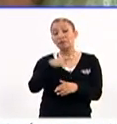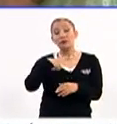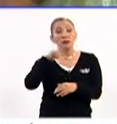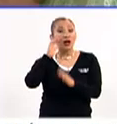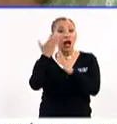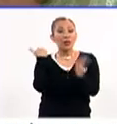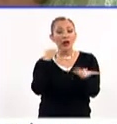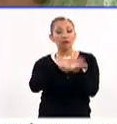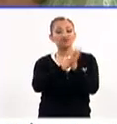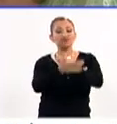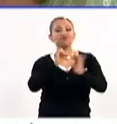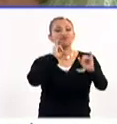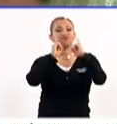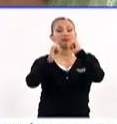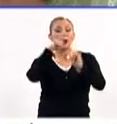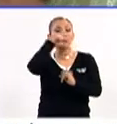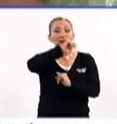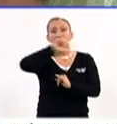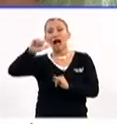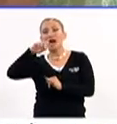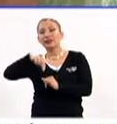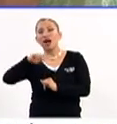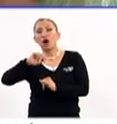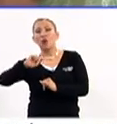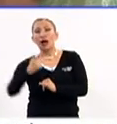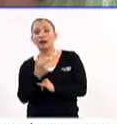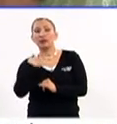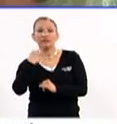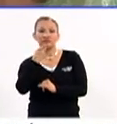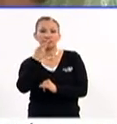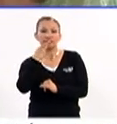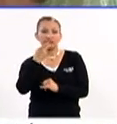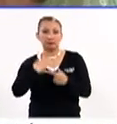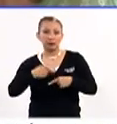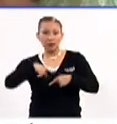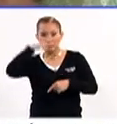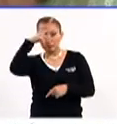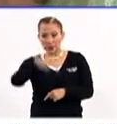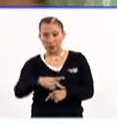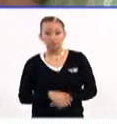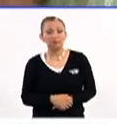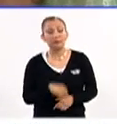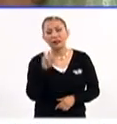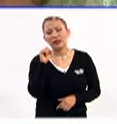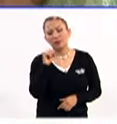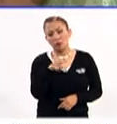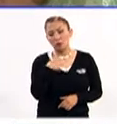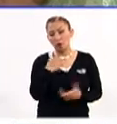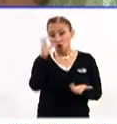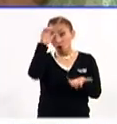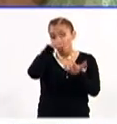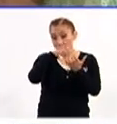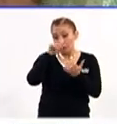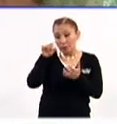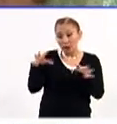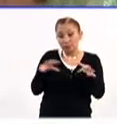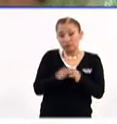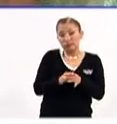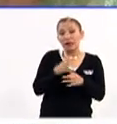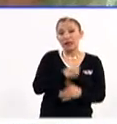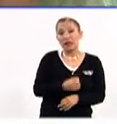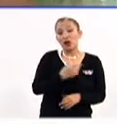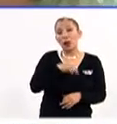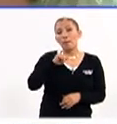el tiempo en su traductor del maya al náhuatl, la lengua de los mexicanos. Y con ella, por cierto, Hernán Cortés tuvo un